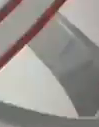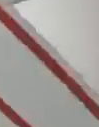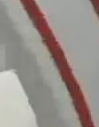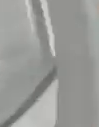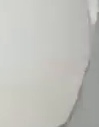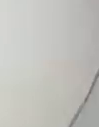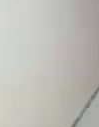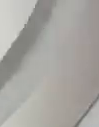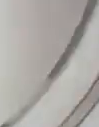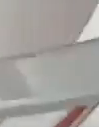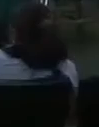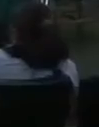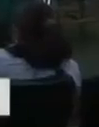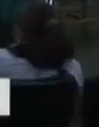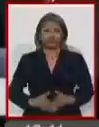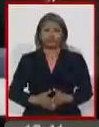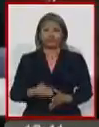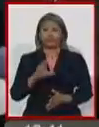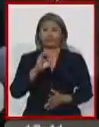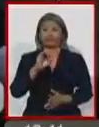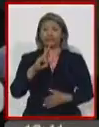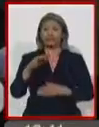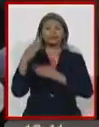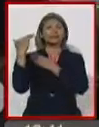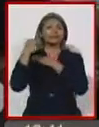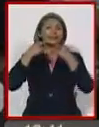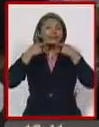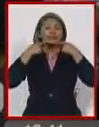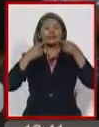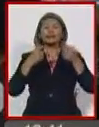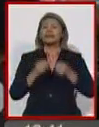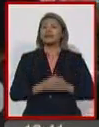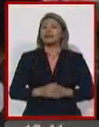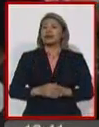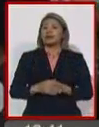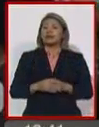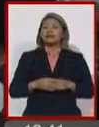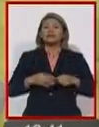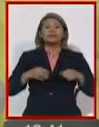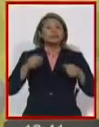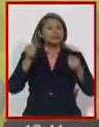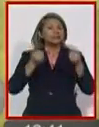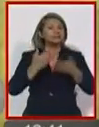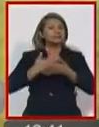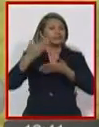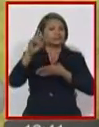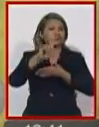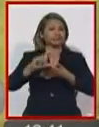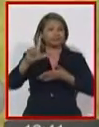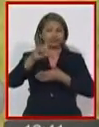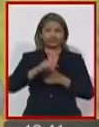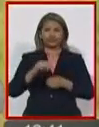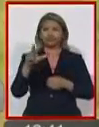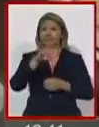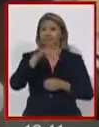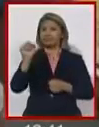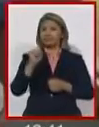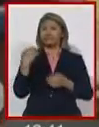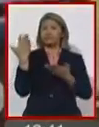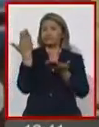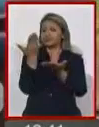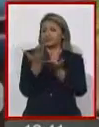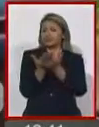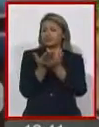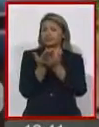En instantes, cívicos de Santa Cruz anunciaron un tractorazo para el lunes. Alrededor de 300 tractores vendrán